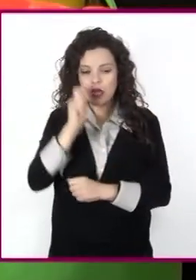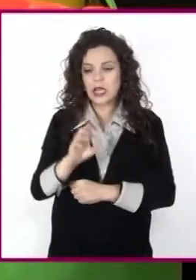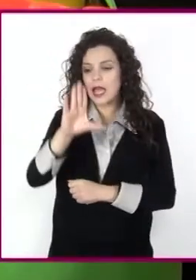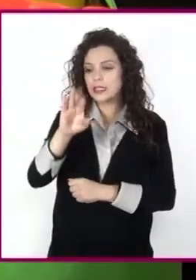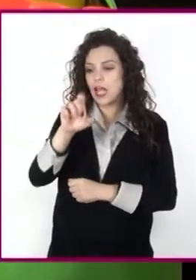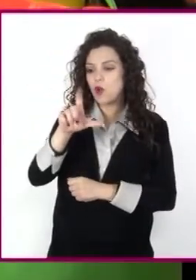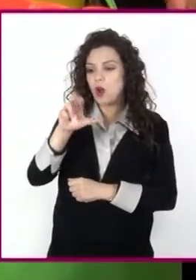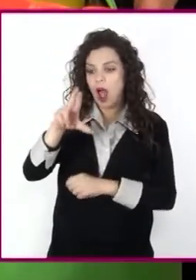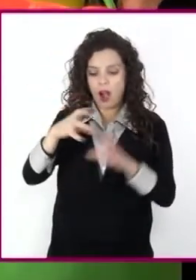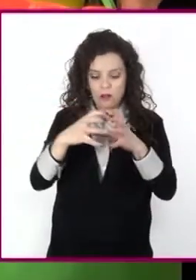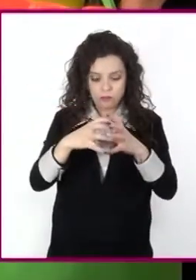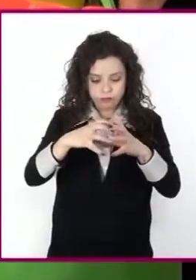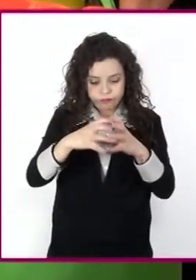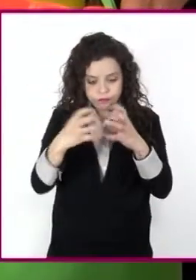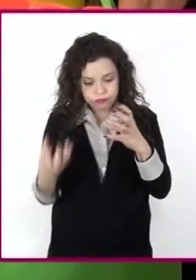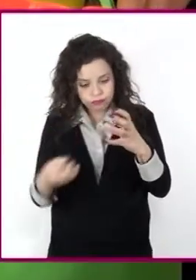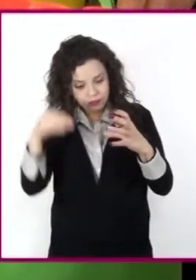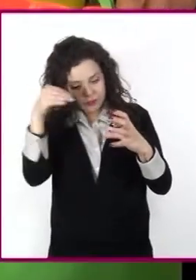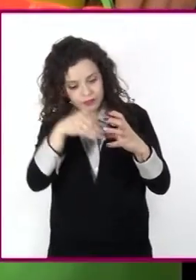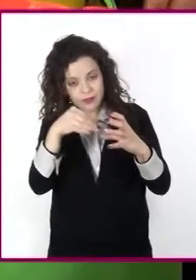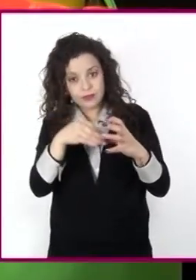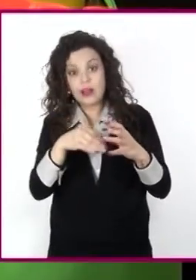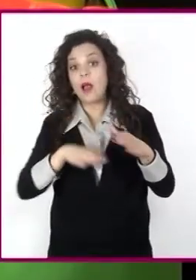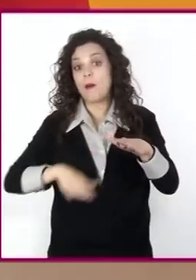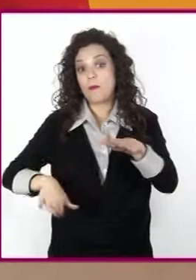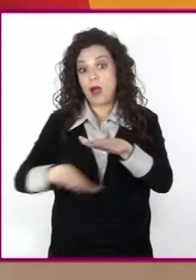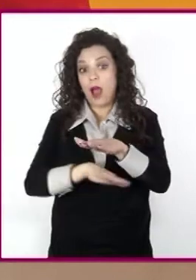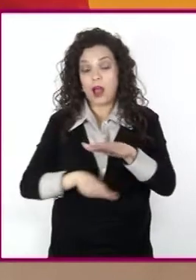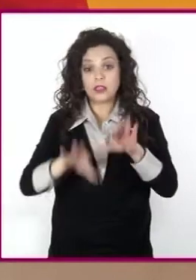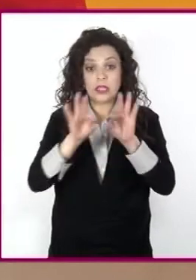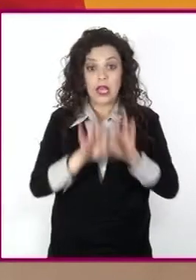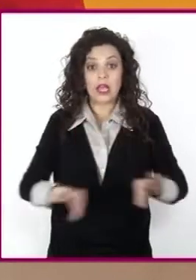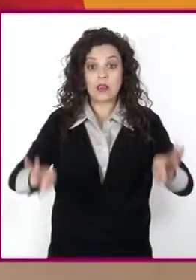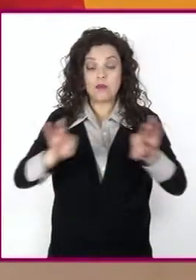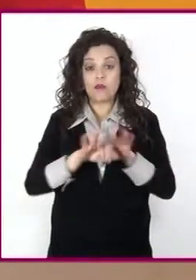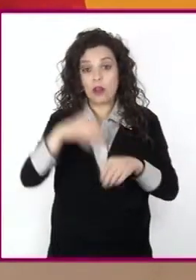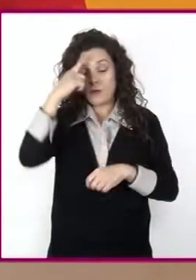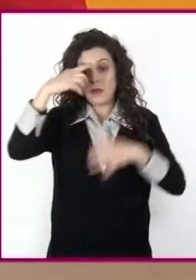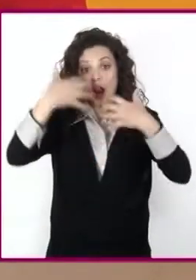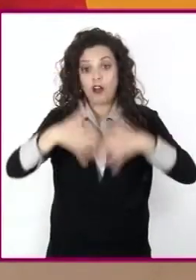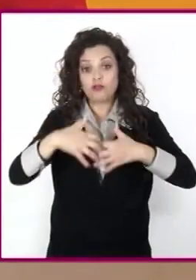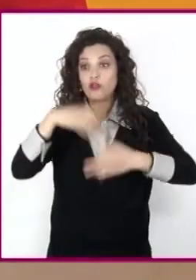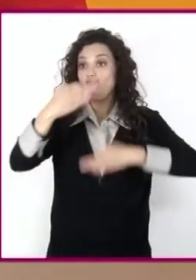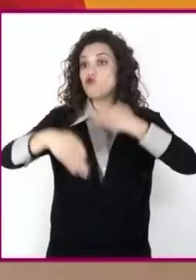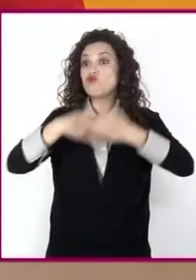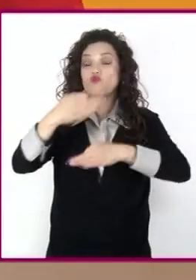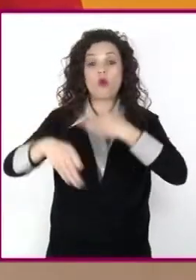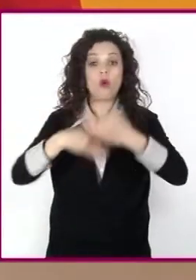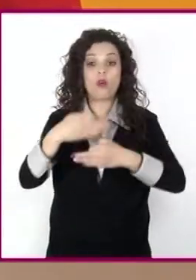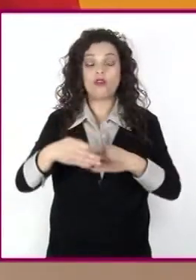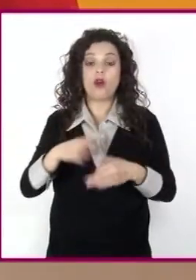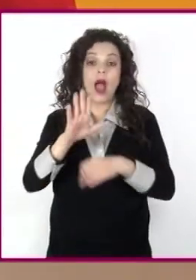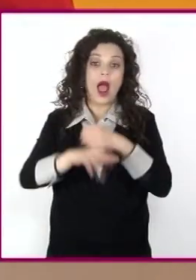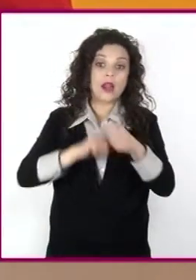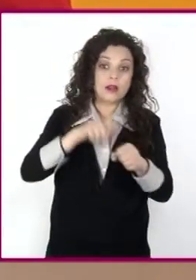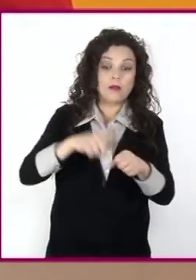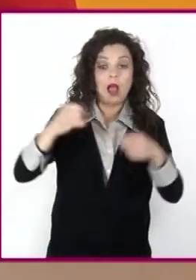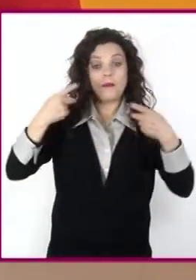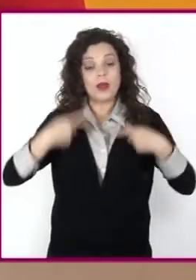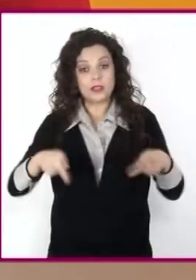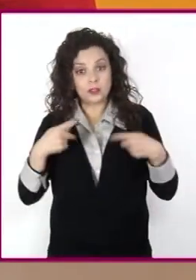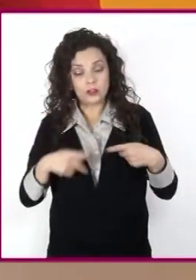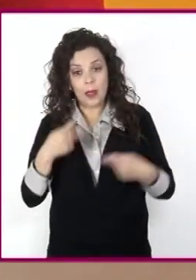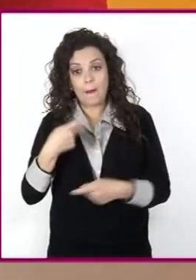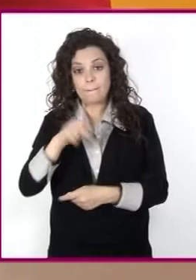unidad básica, estructural y funcional de todo ser vivo y que en las células eucariontes se